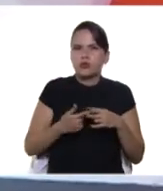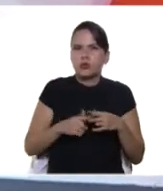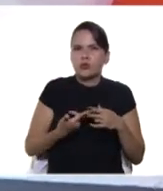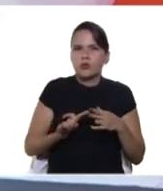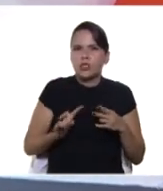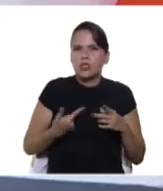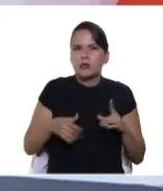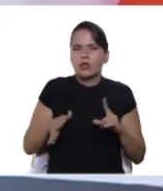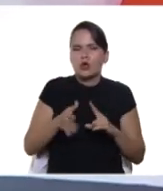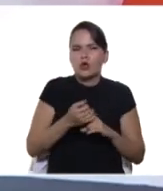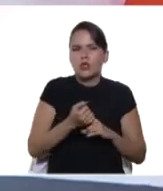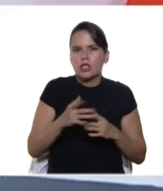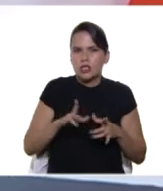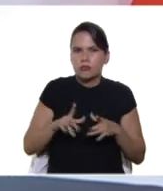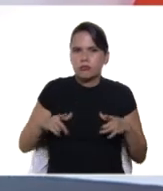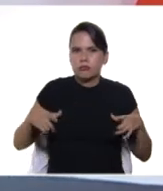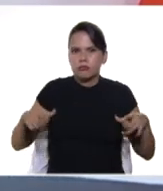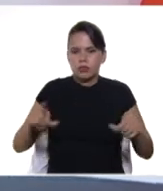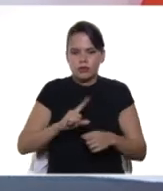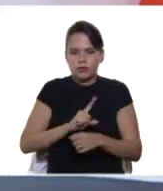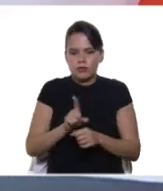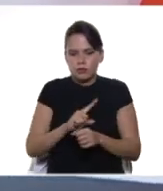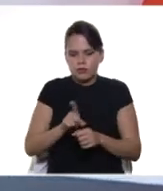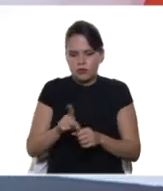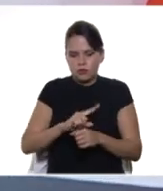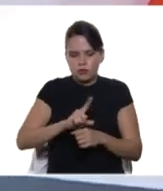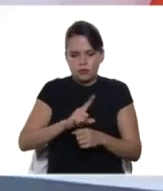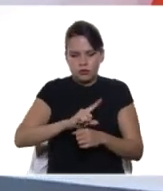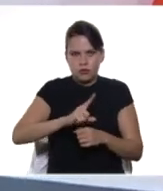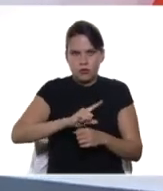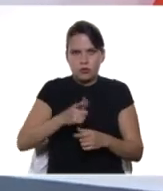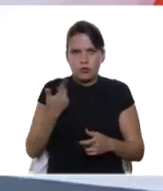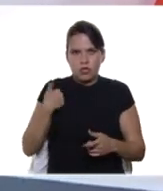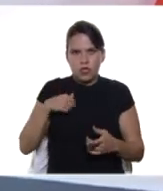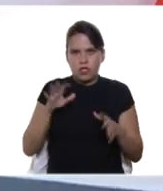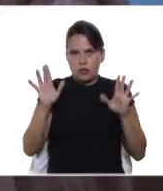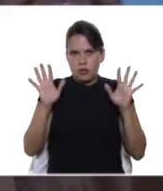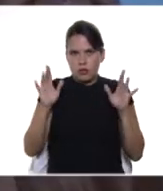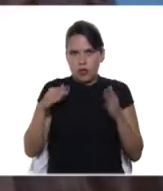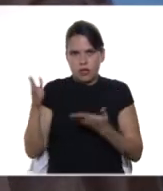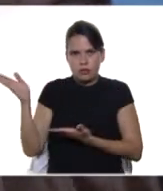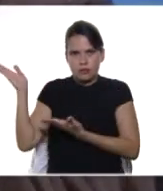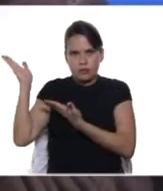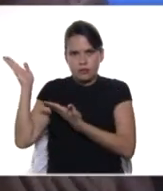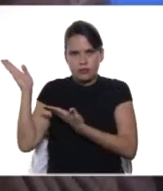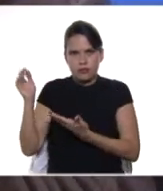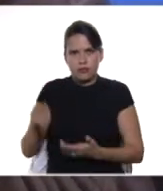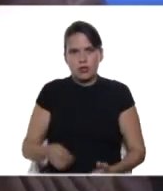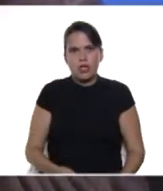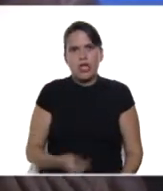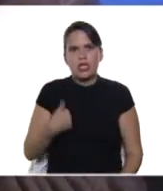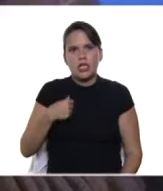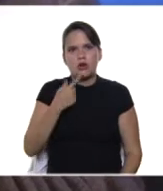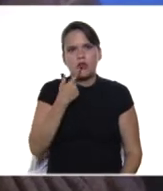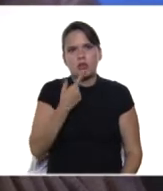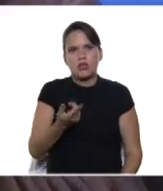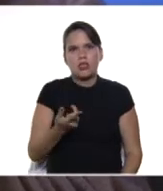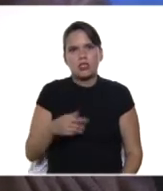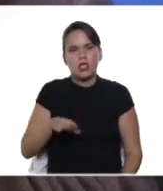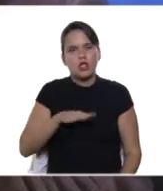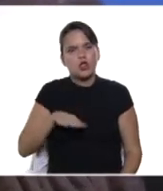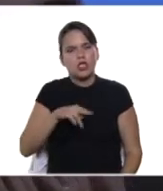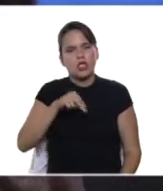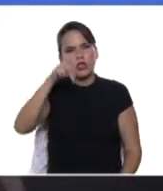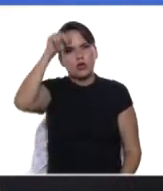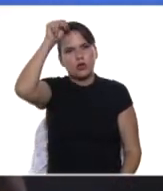brújula, como esta que tengo en mis manos. Ella nos indica la posición del